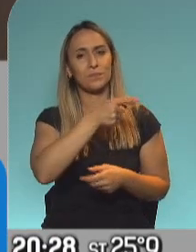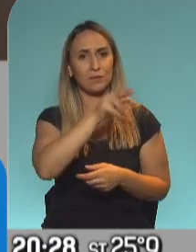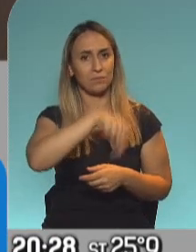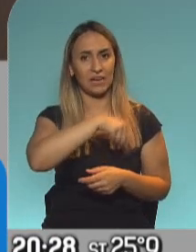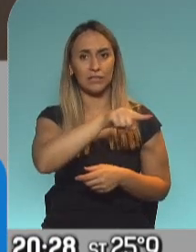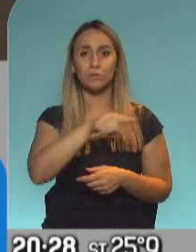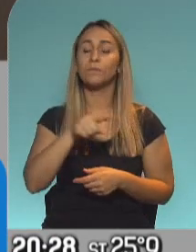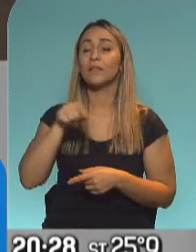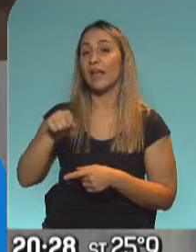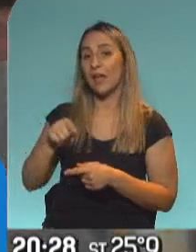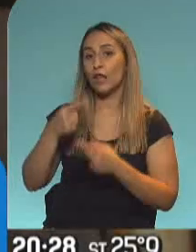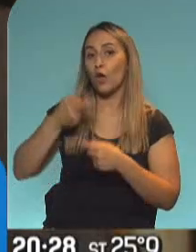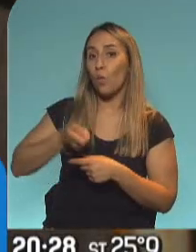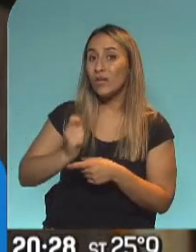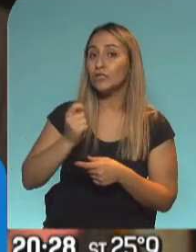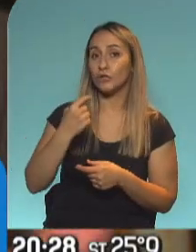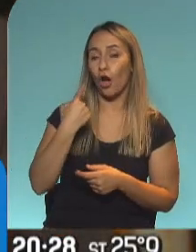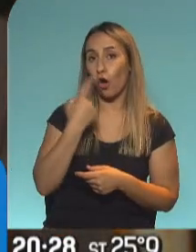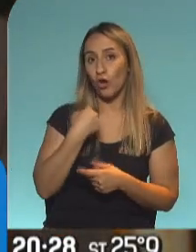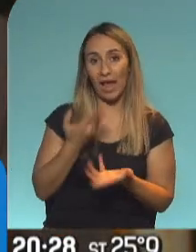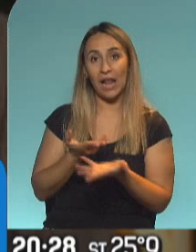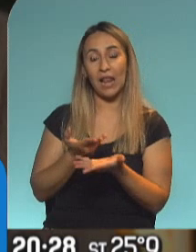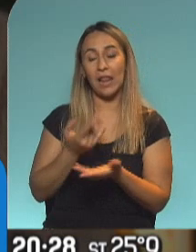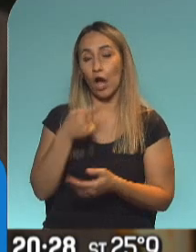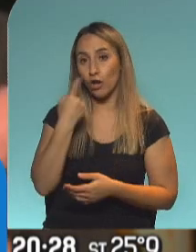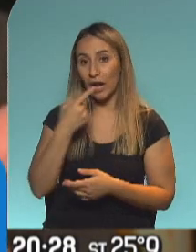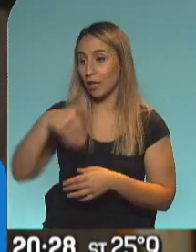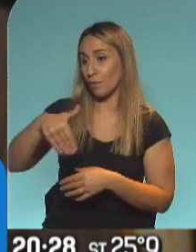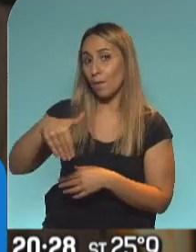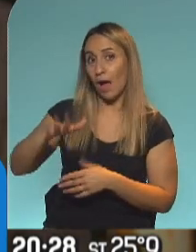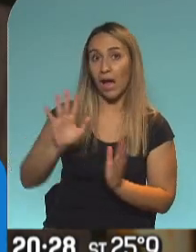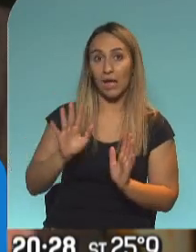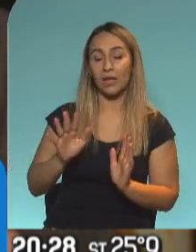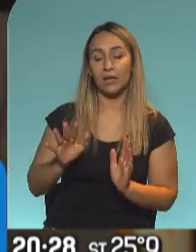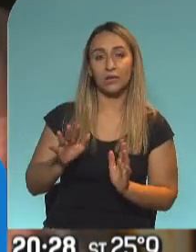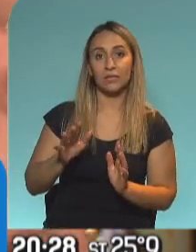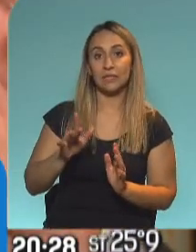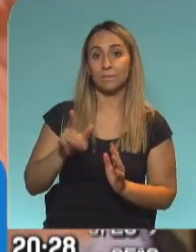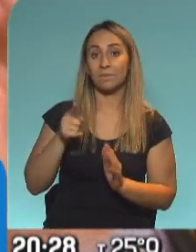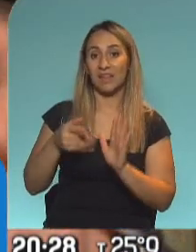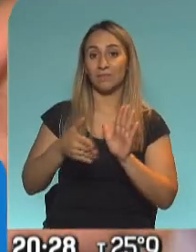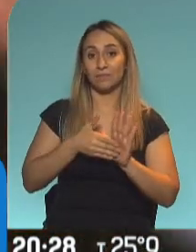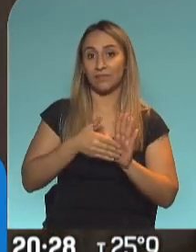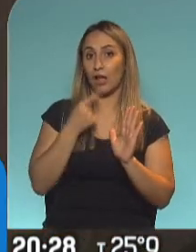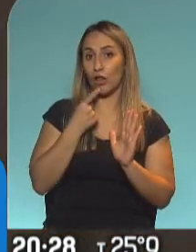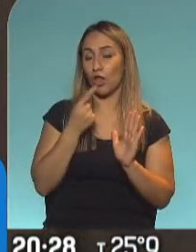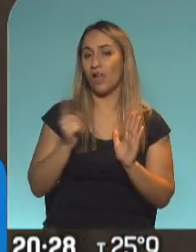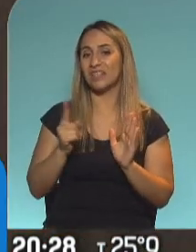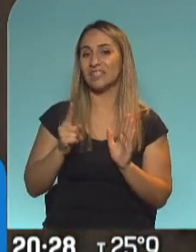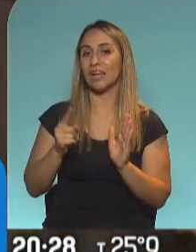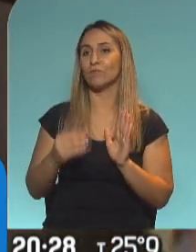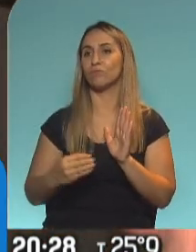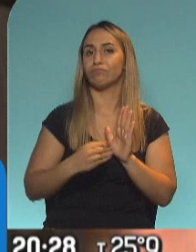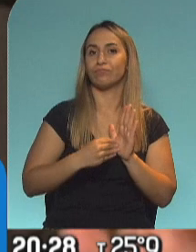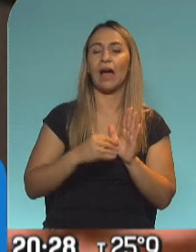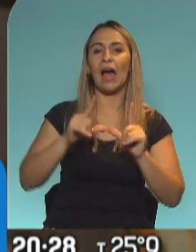y en el juicio oral que se le va a practicar oportunamente, si bien no figura como una circunstancia agravante en el